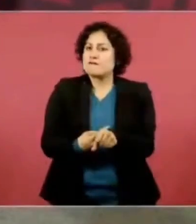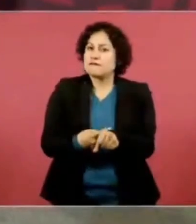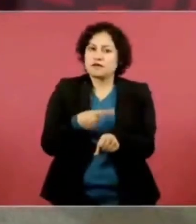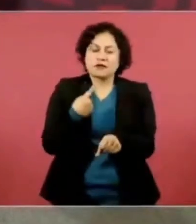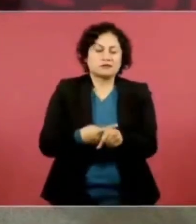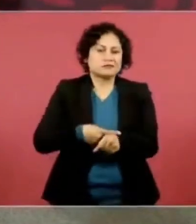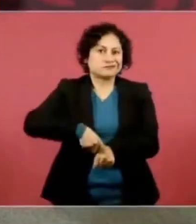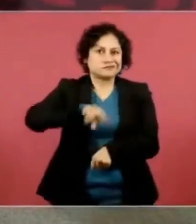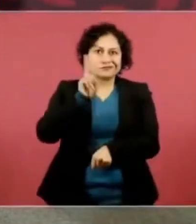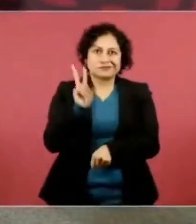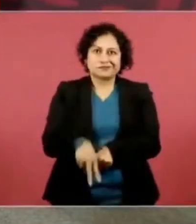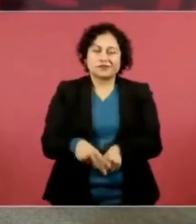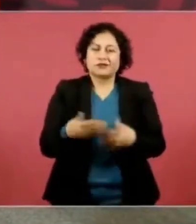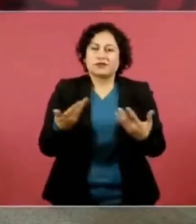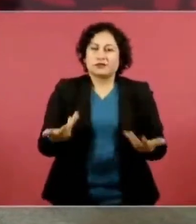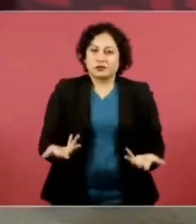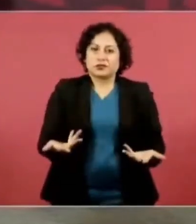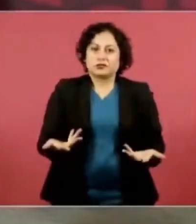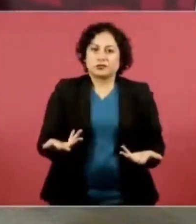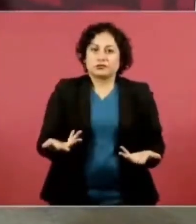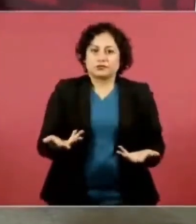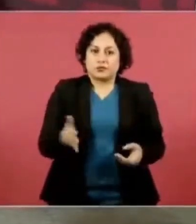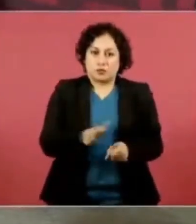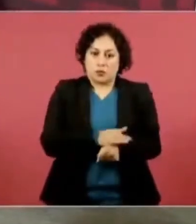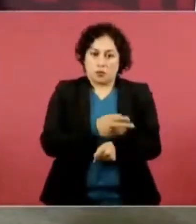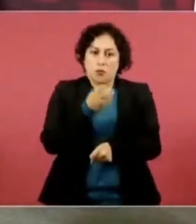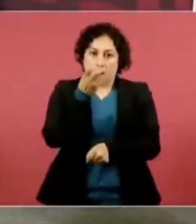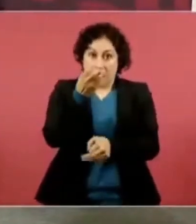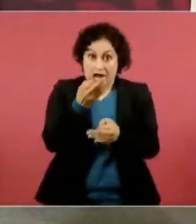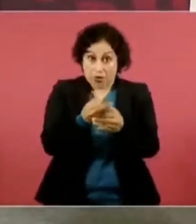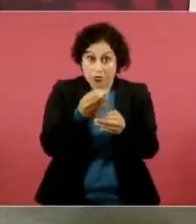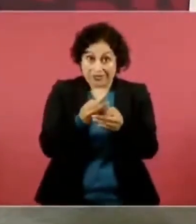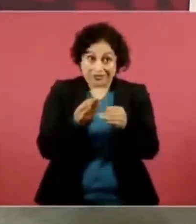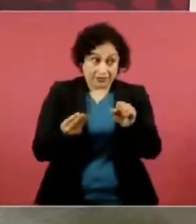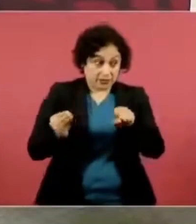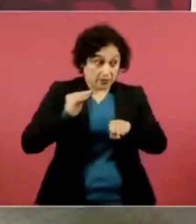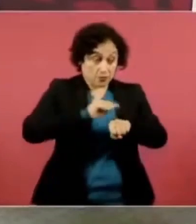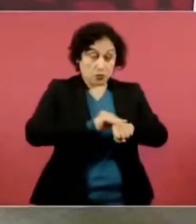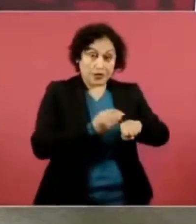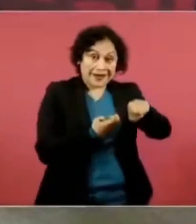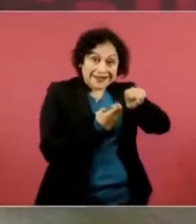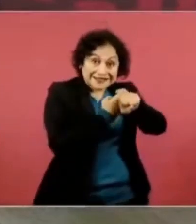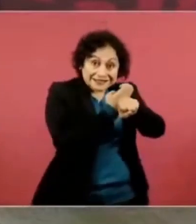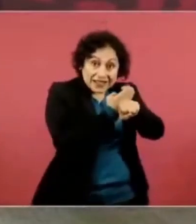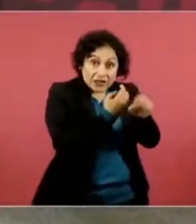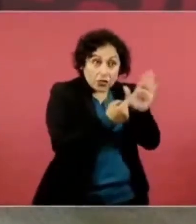Entonces, si ponemos un estado donde hay más,